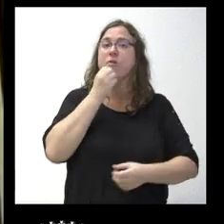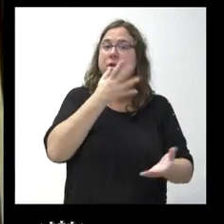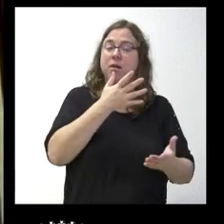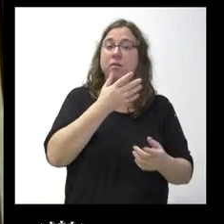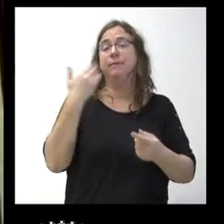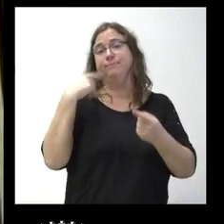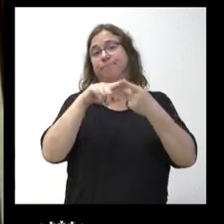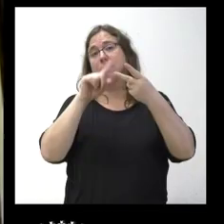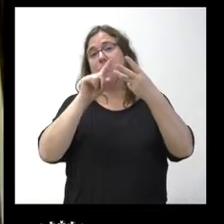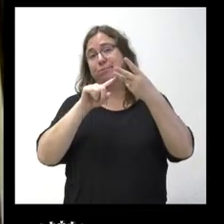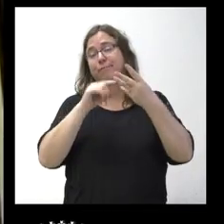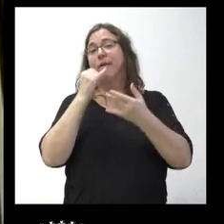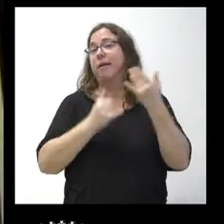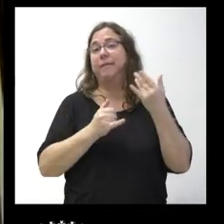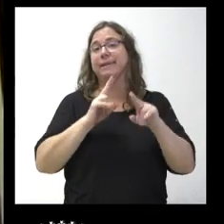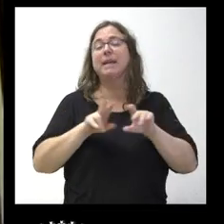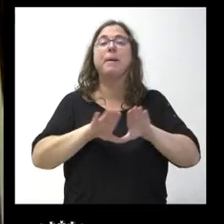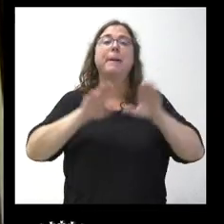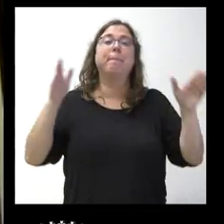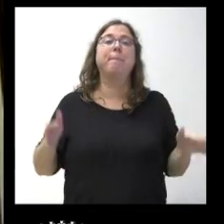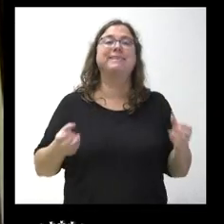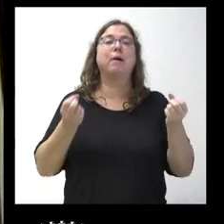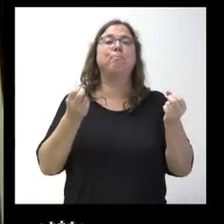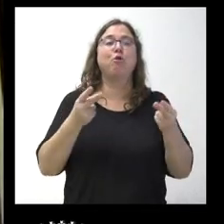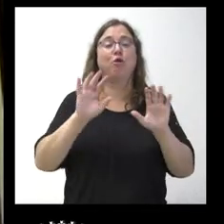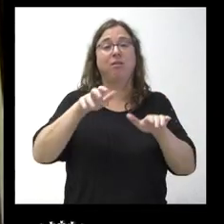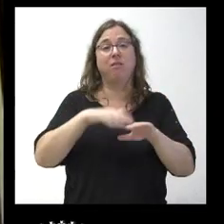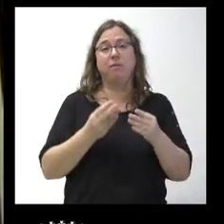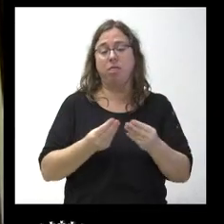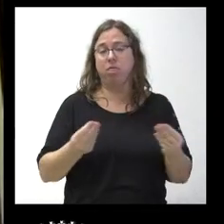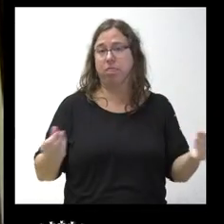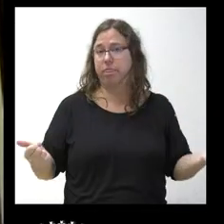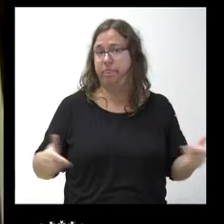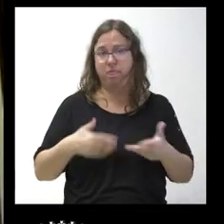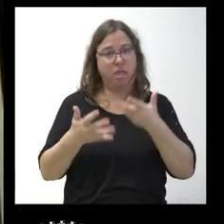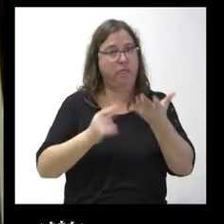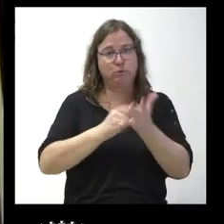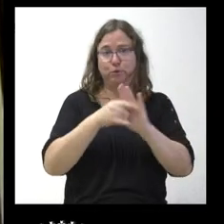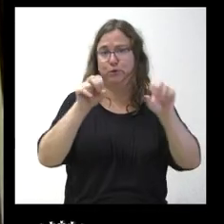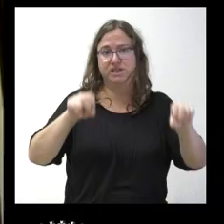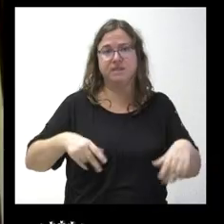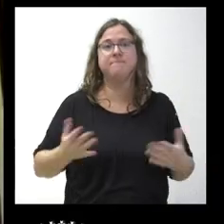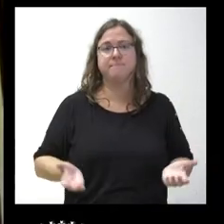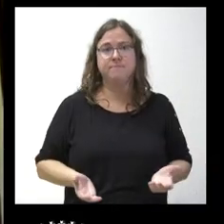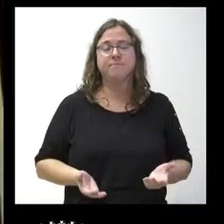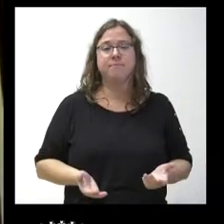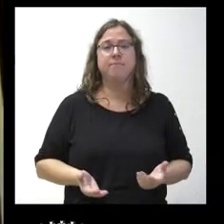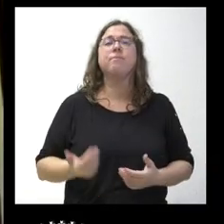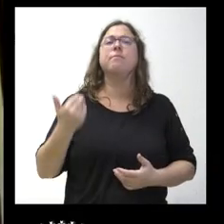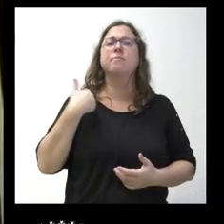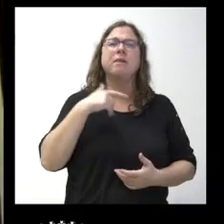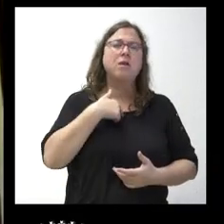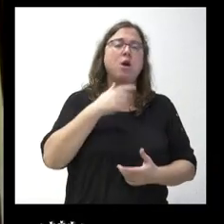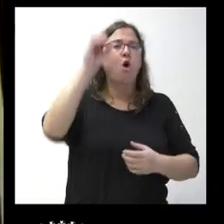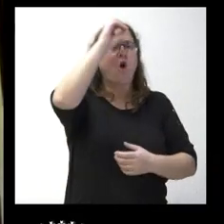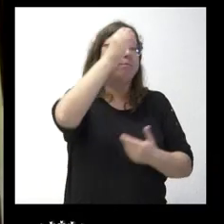desembocaron en la llamada mesa por León que finalmente se desintegró sin ninguna alternativa ni solución eh cuá Qué valoración hace la junta